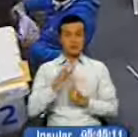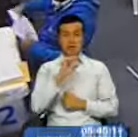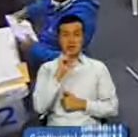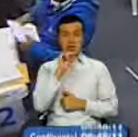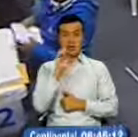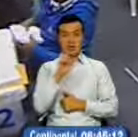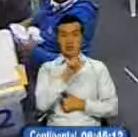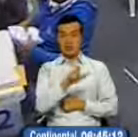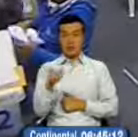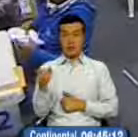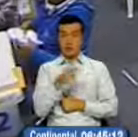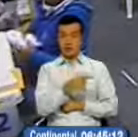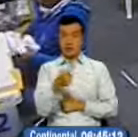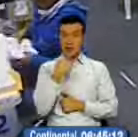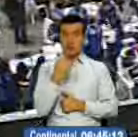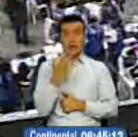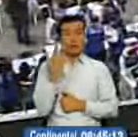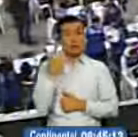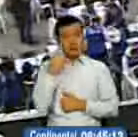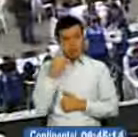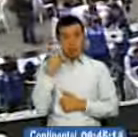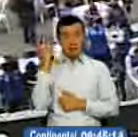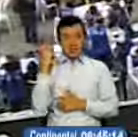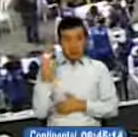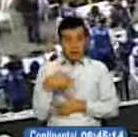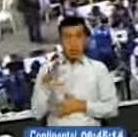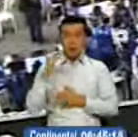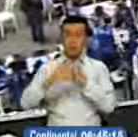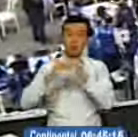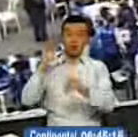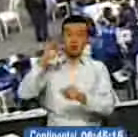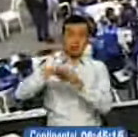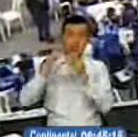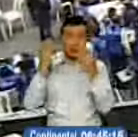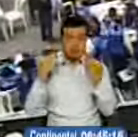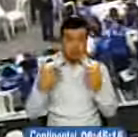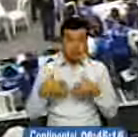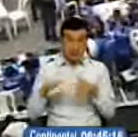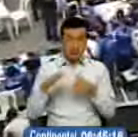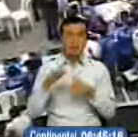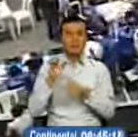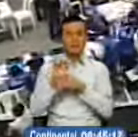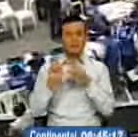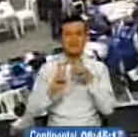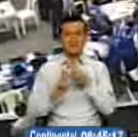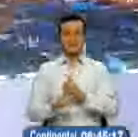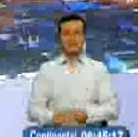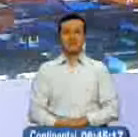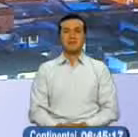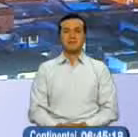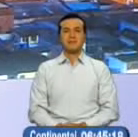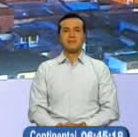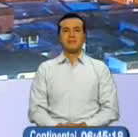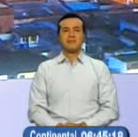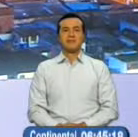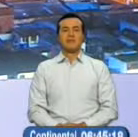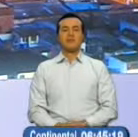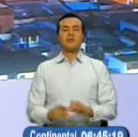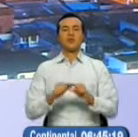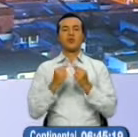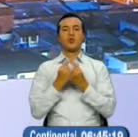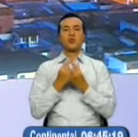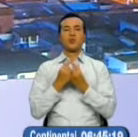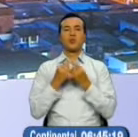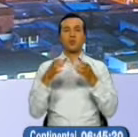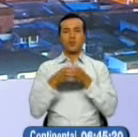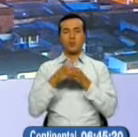CNE no descarta iniciar acciones legales una vez que concluya el proceso electoral. Alex Llanos, Ecuador TV. Los integrantes del Frente